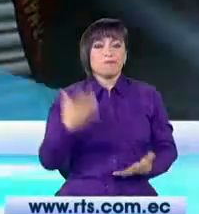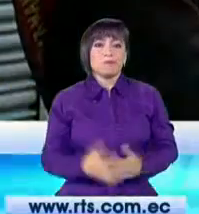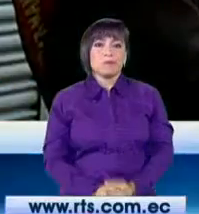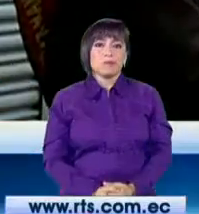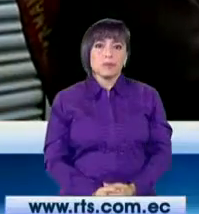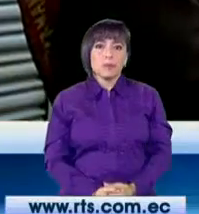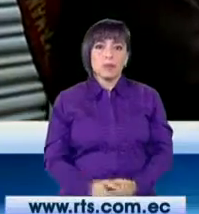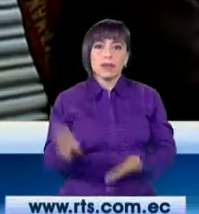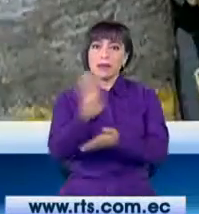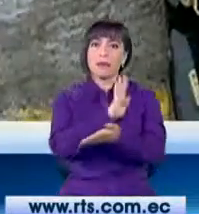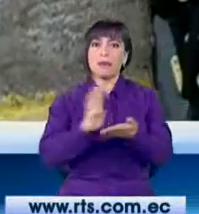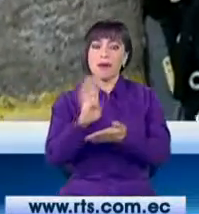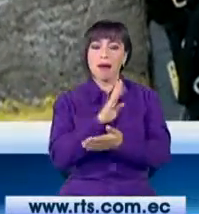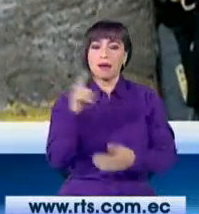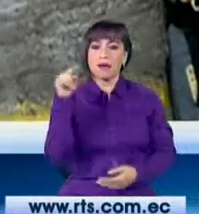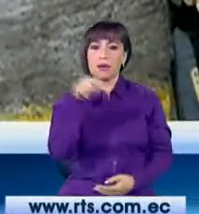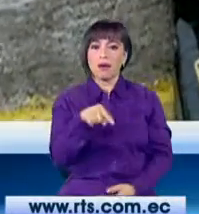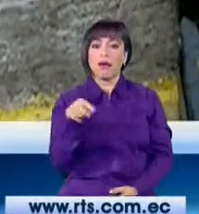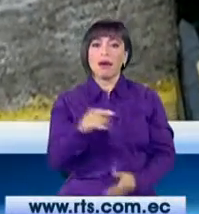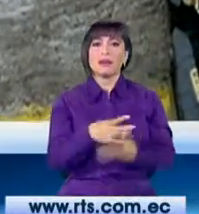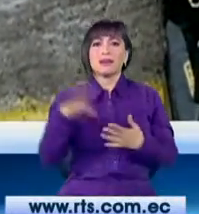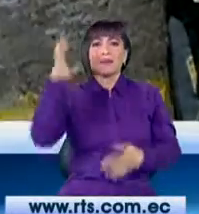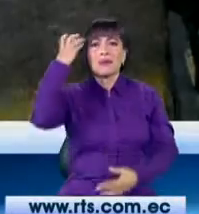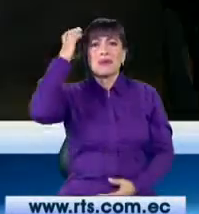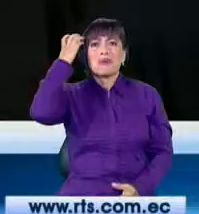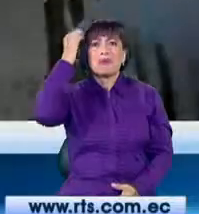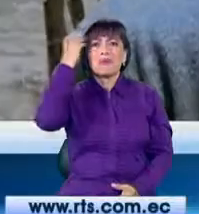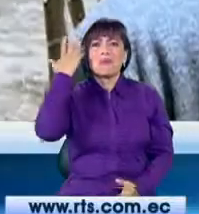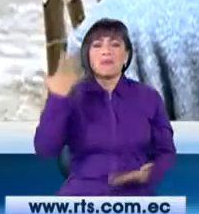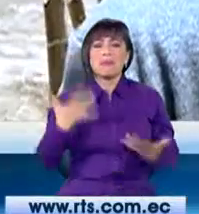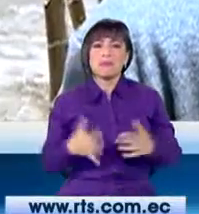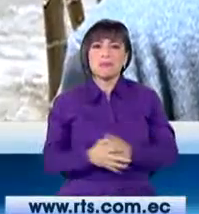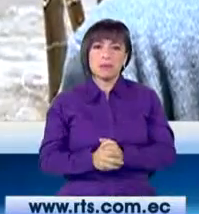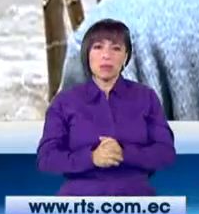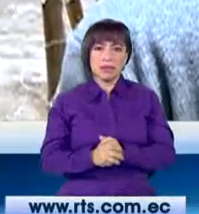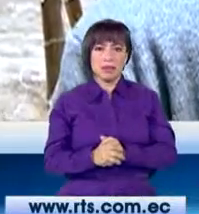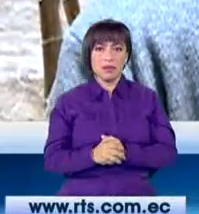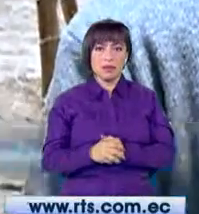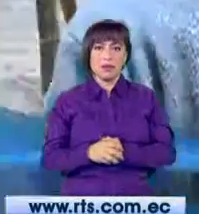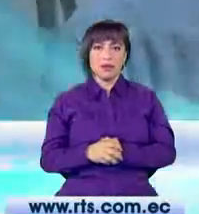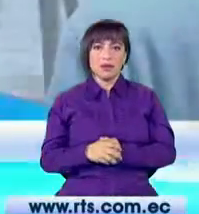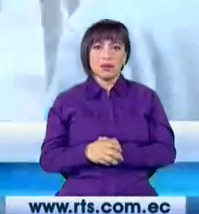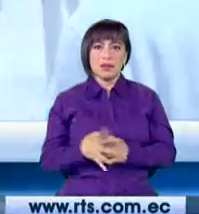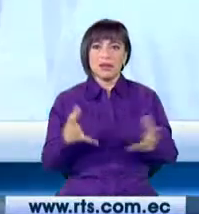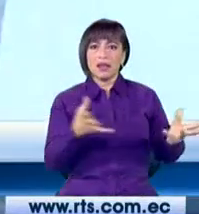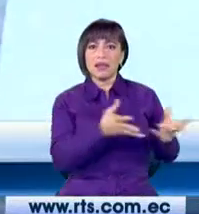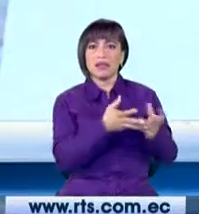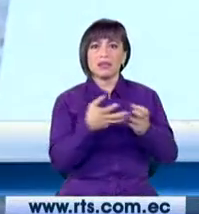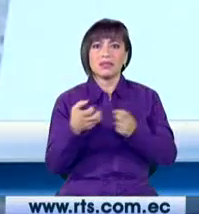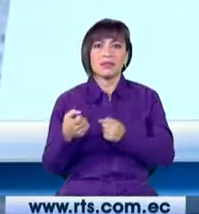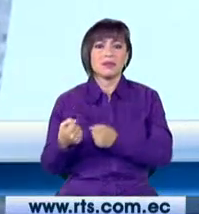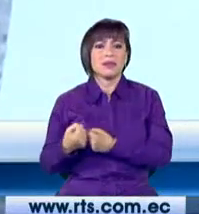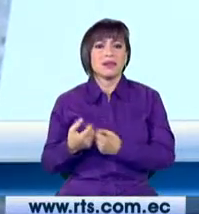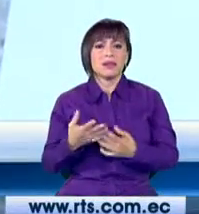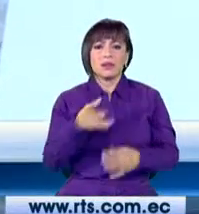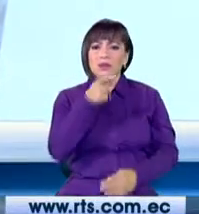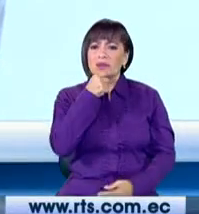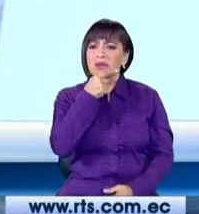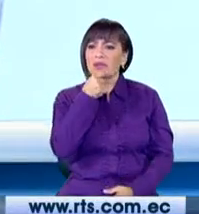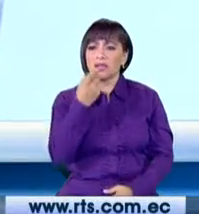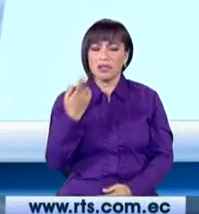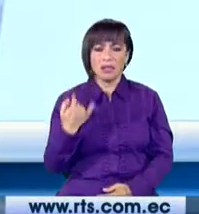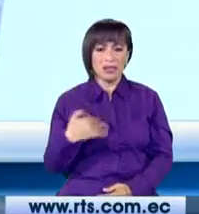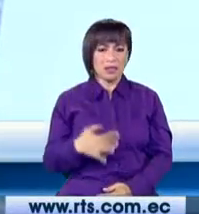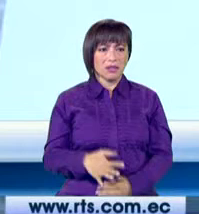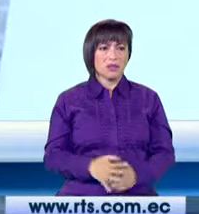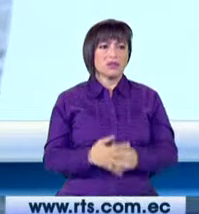Sur de Quito, existe preocupación por lo ocurrido. No, nadie nos ha tomado, nos ha llamado a decir, vea, nos den dinero por